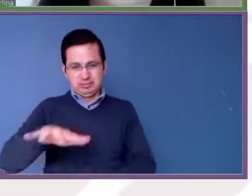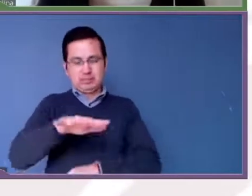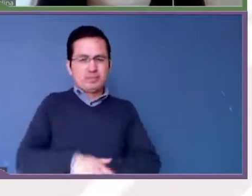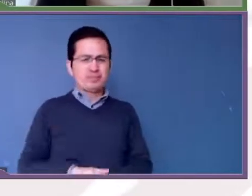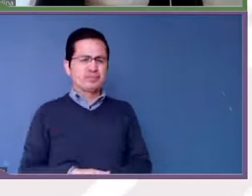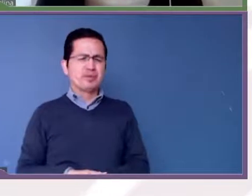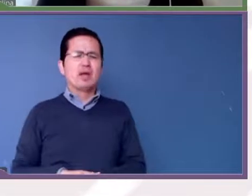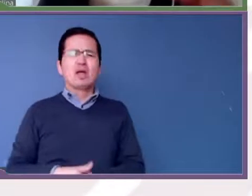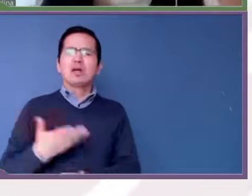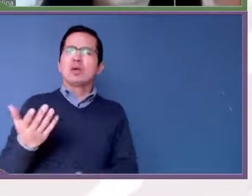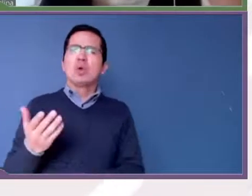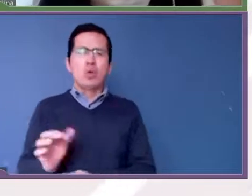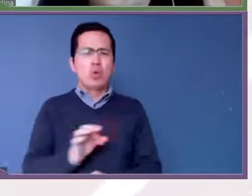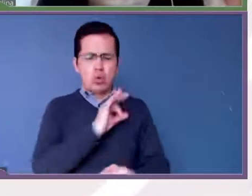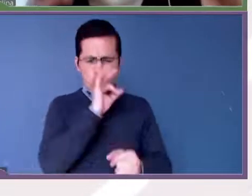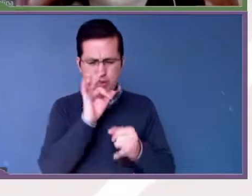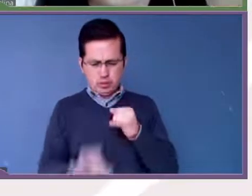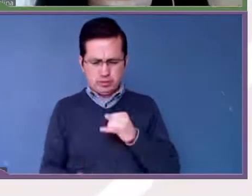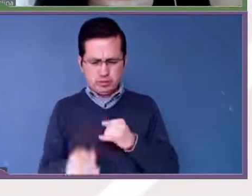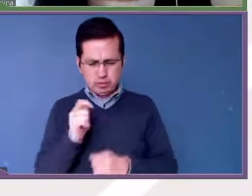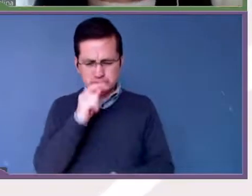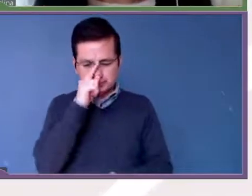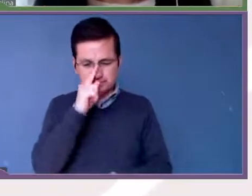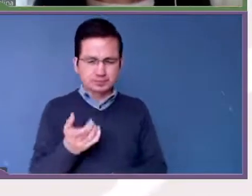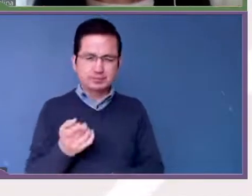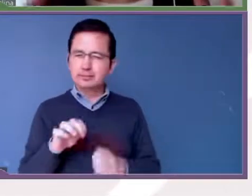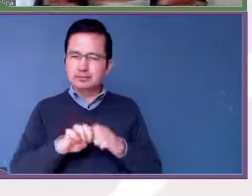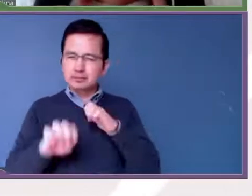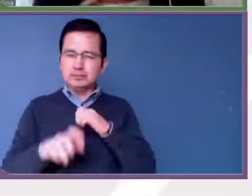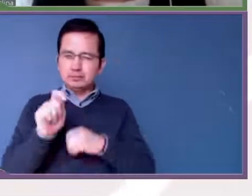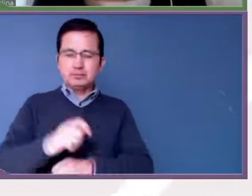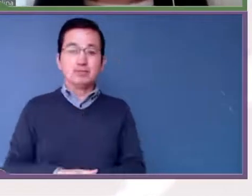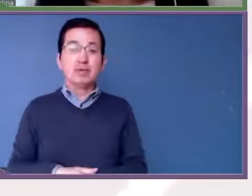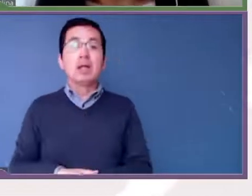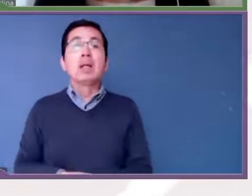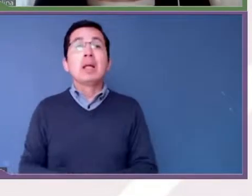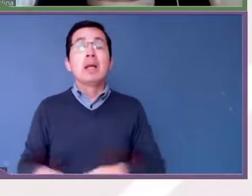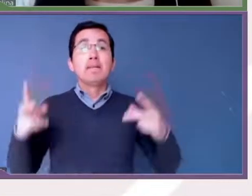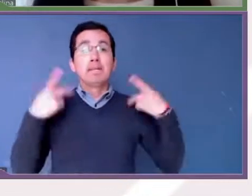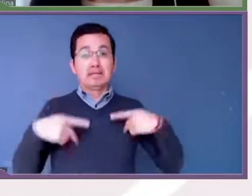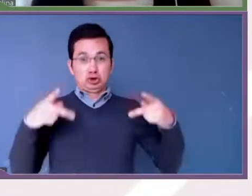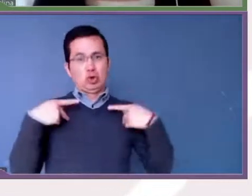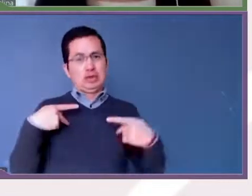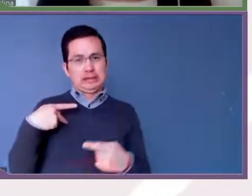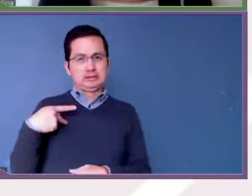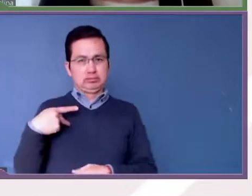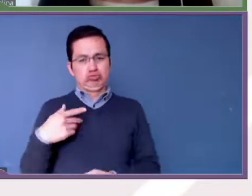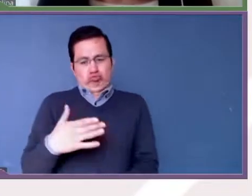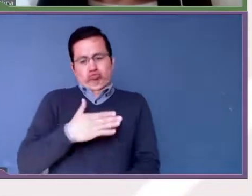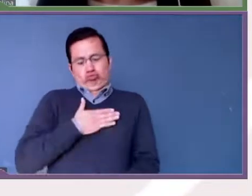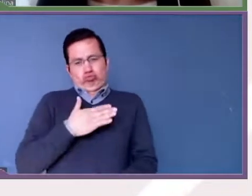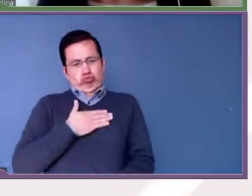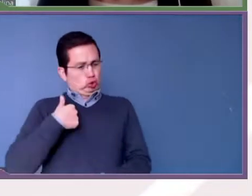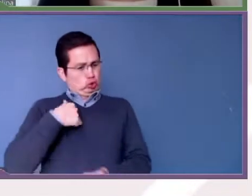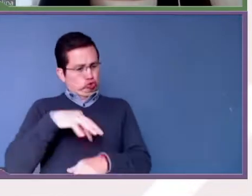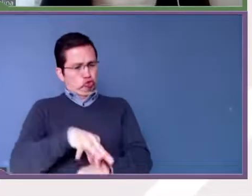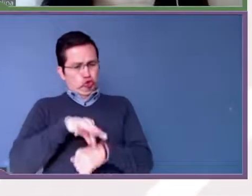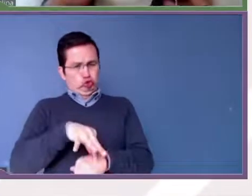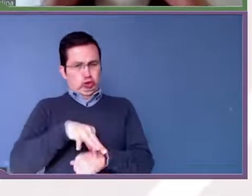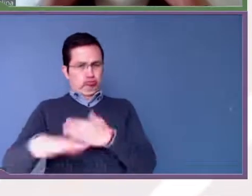un detalle, por ejemplo, la experiencia de discriminación, que también es un elemento